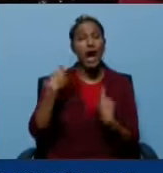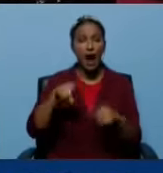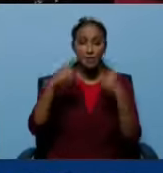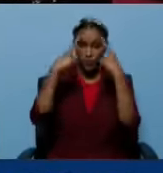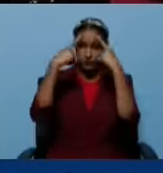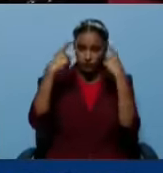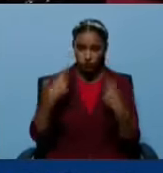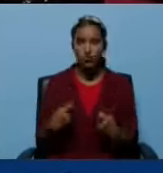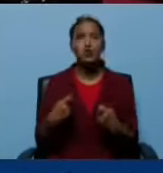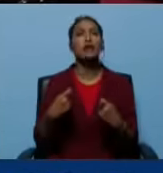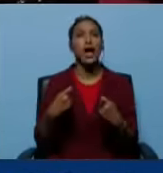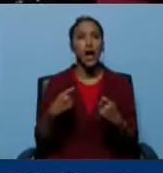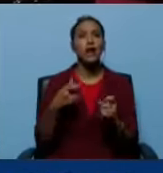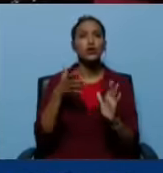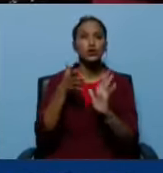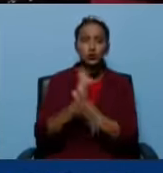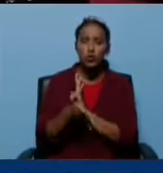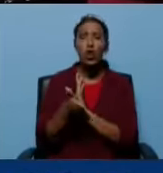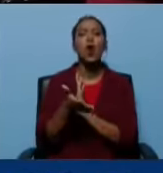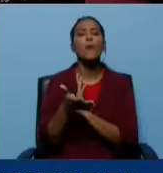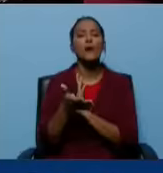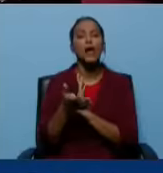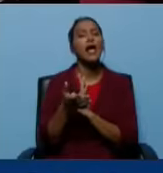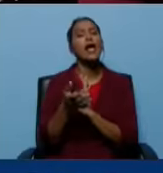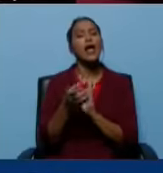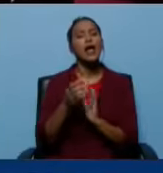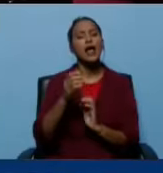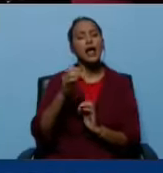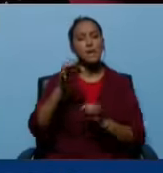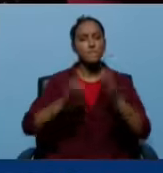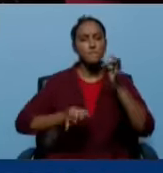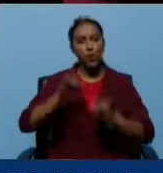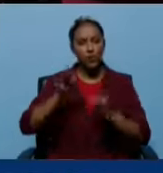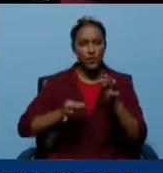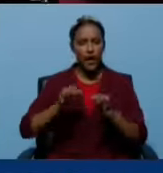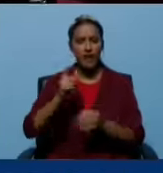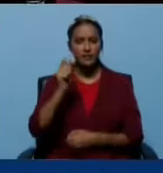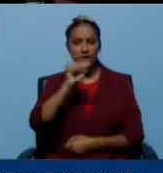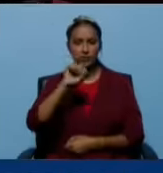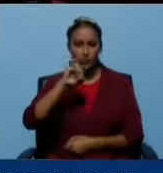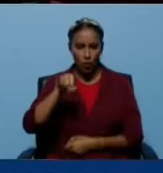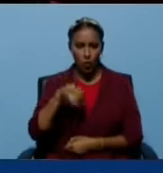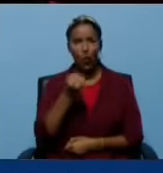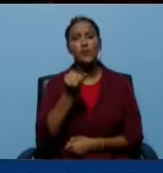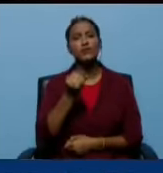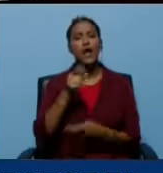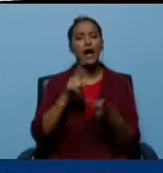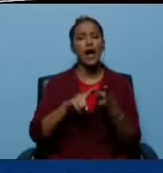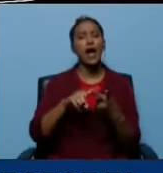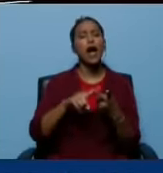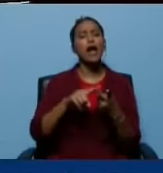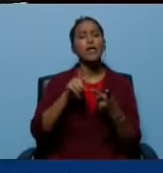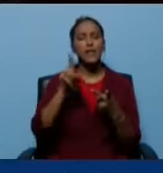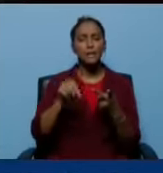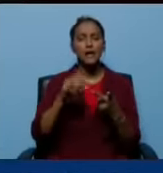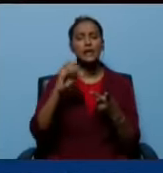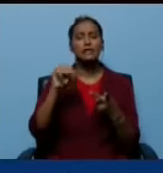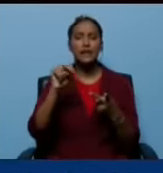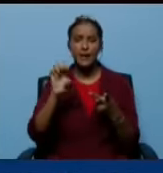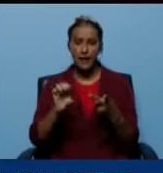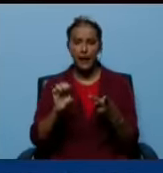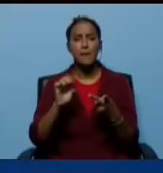que inspiraron la creación tanto del poder electoral como de esta jurisdicción, para cimentar